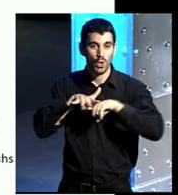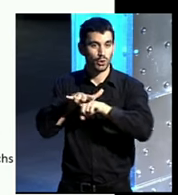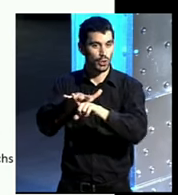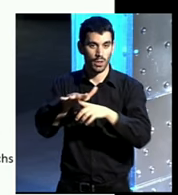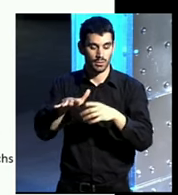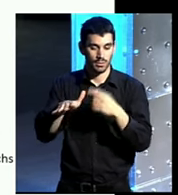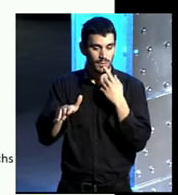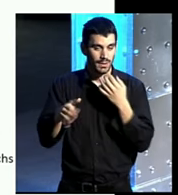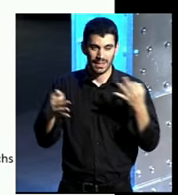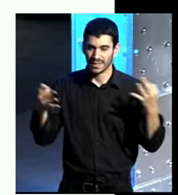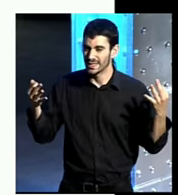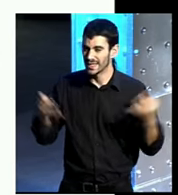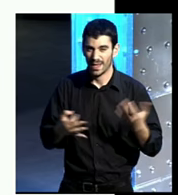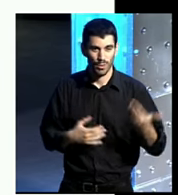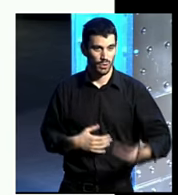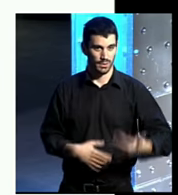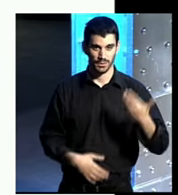sociedad.